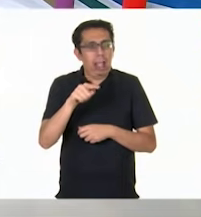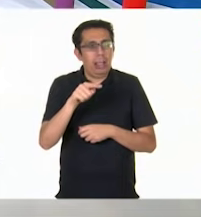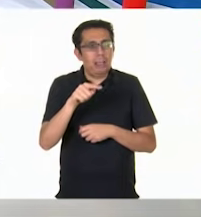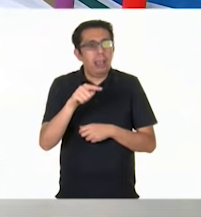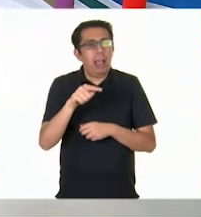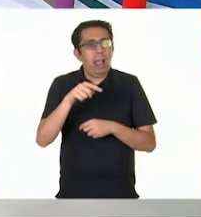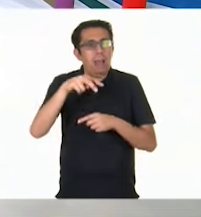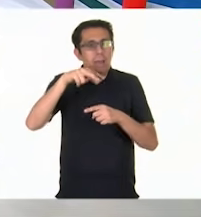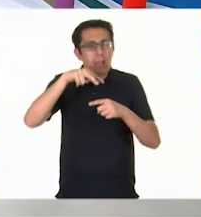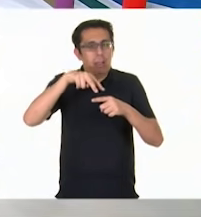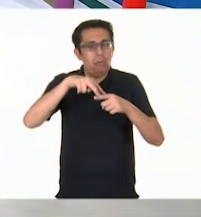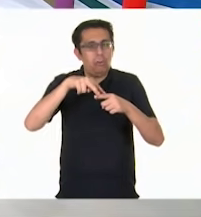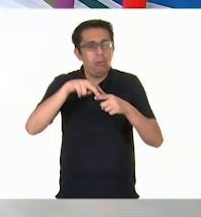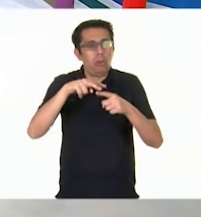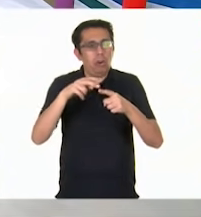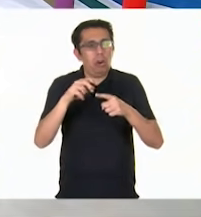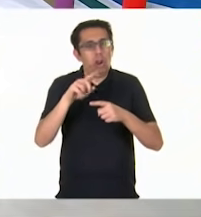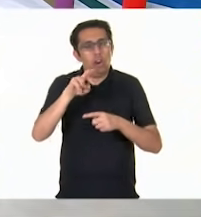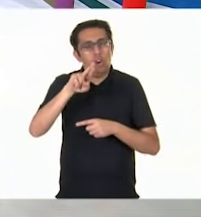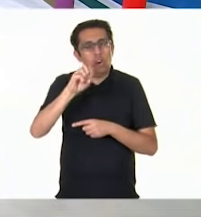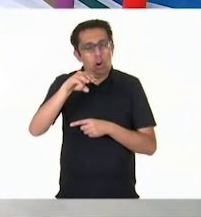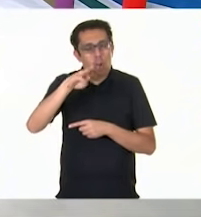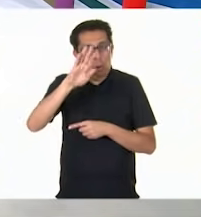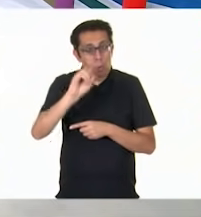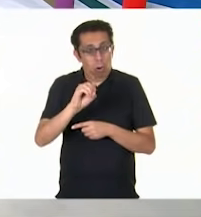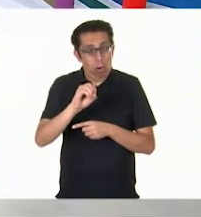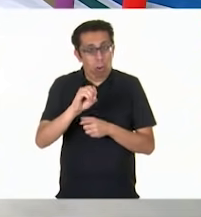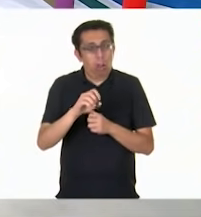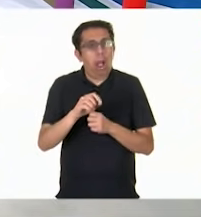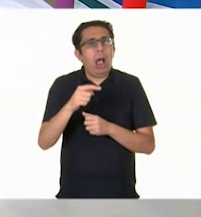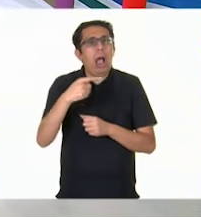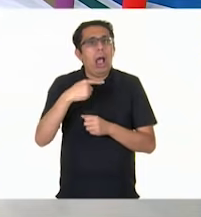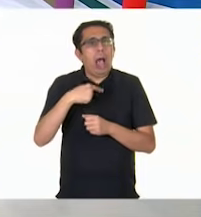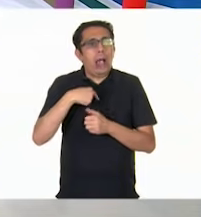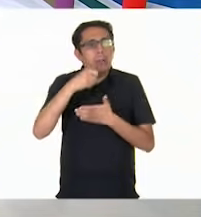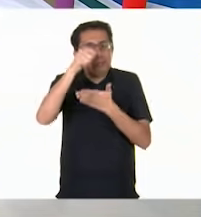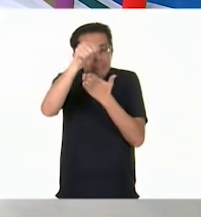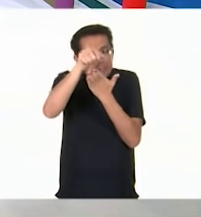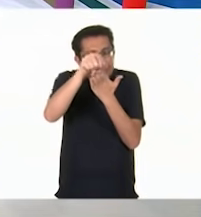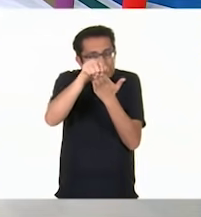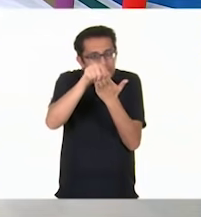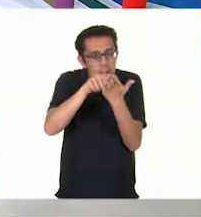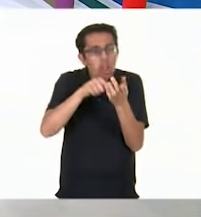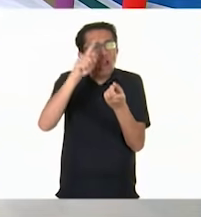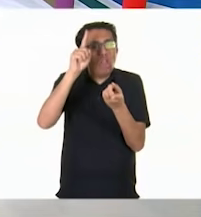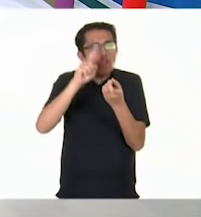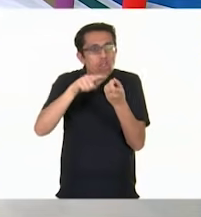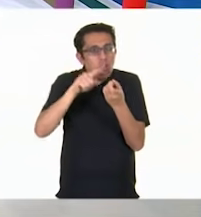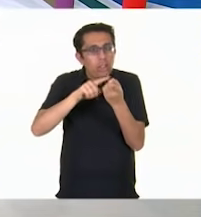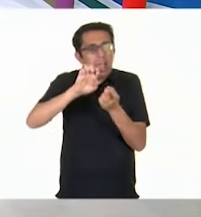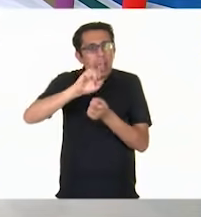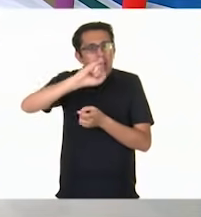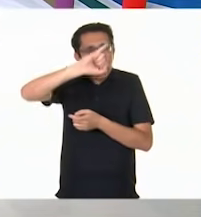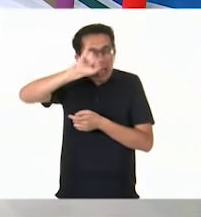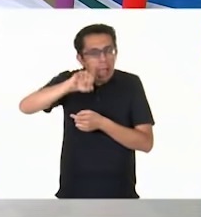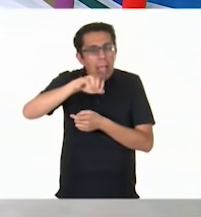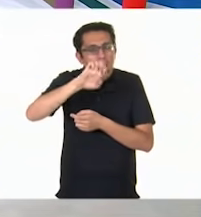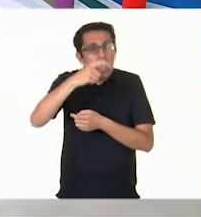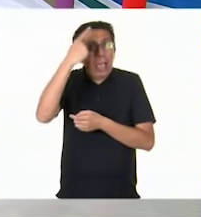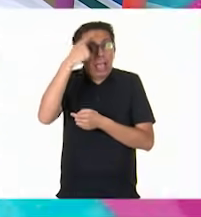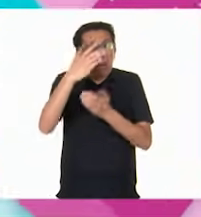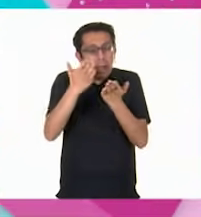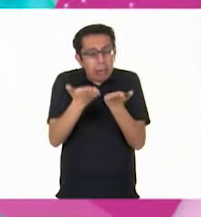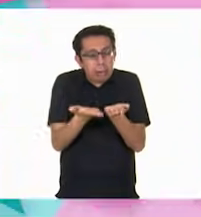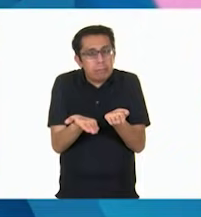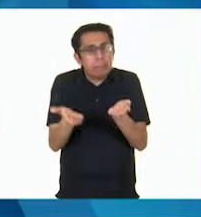que tú marques los ejes de simetría mientras yo marco los ejes de simetría del trapecio. Ok. Vamos a ver.